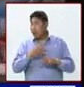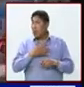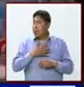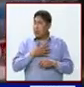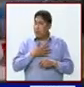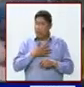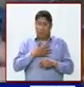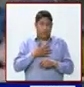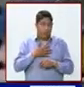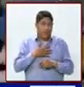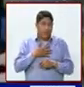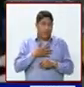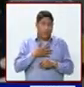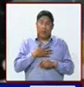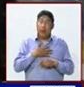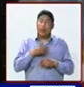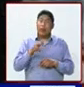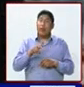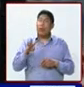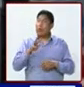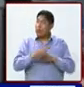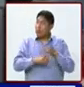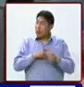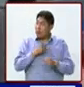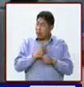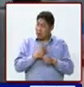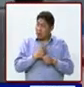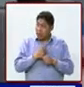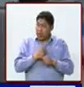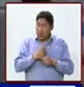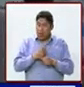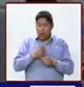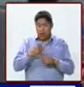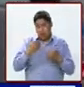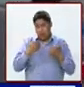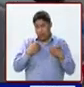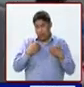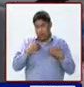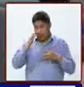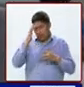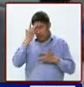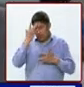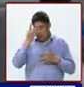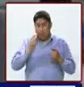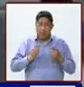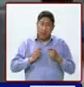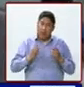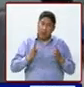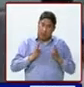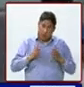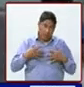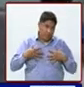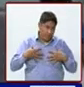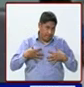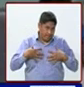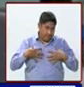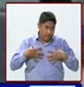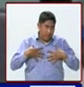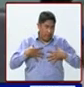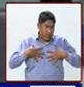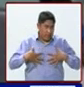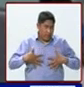Octavia Áñez Ramírez, yo tengo 34 años de edad. Me he enfermado con esta enfermedad de tuberculosis, meningitis.